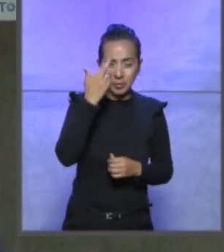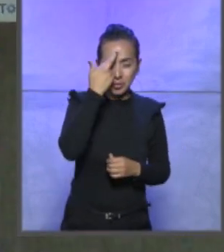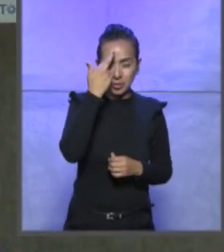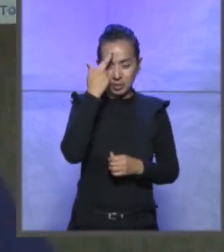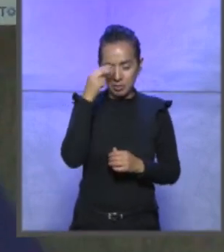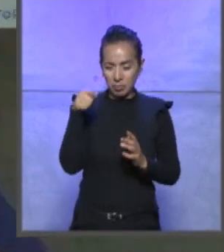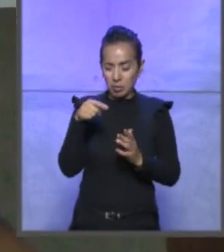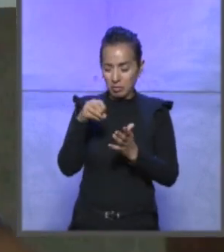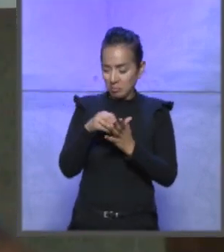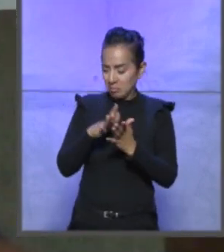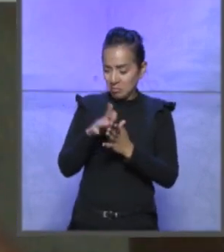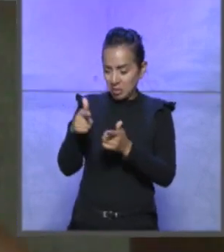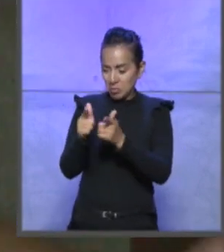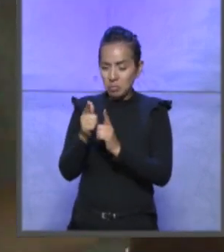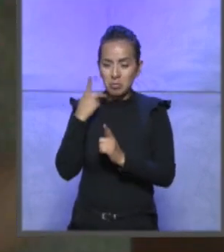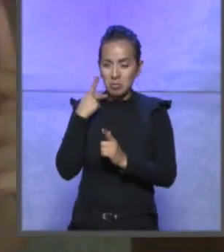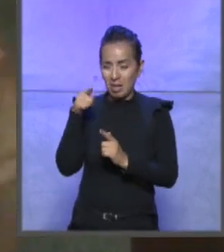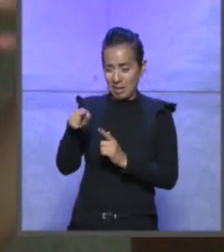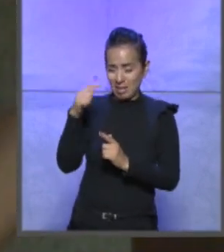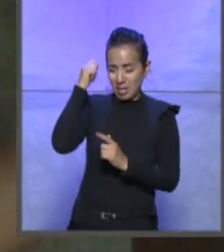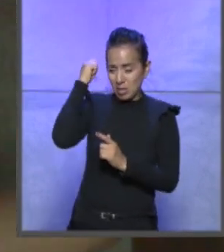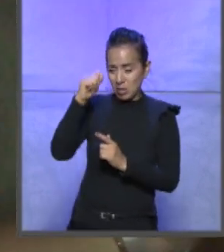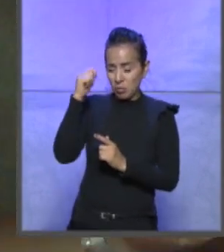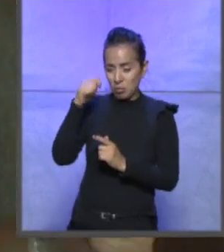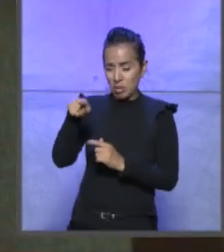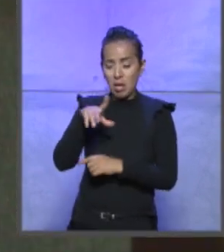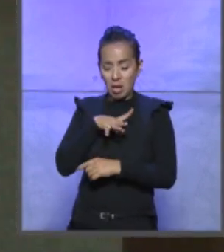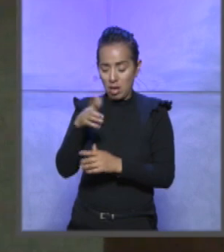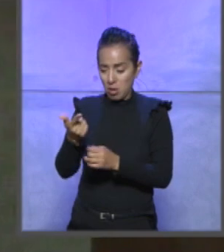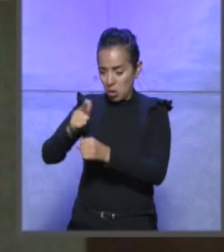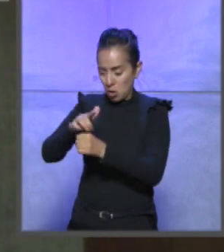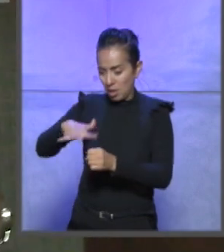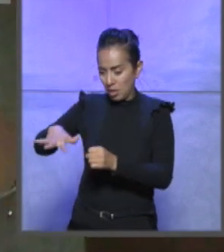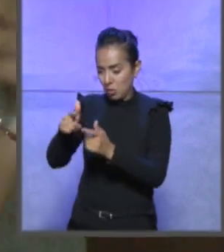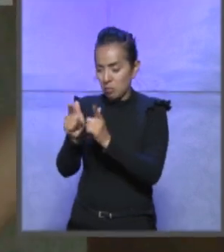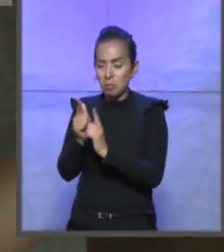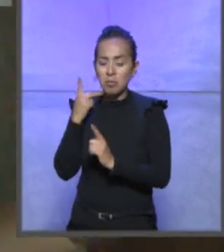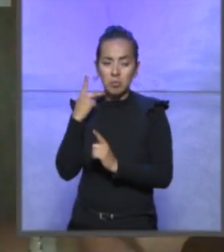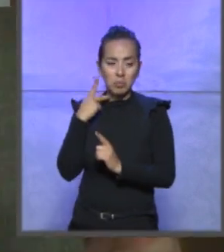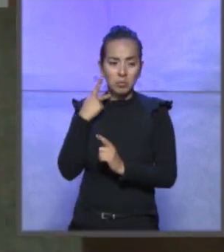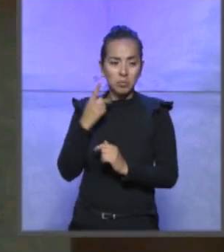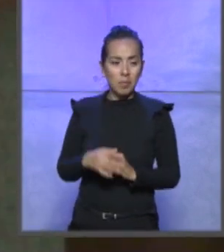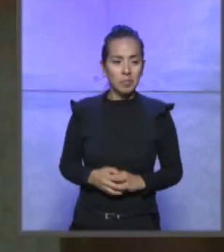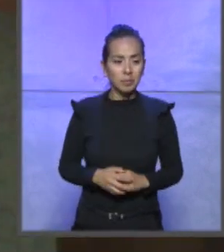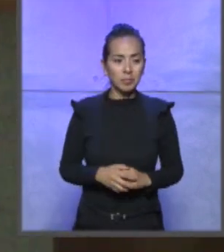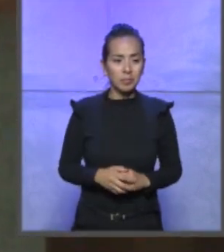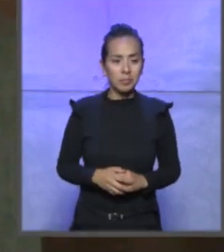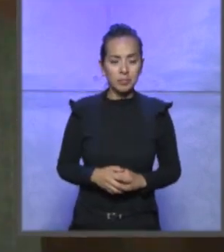recordemos que estatutariamente los partidos políticos, en el caso de Tabasco no tenemos partidos políticos locales, coinciden con los